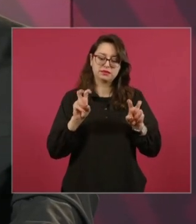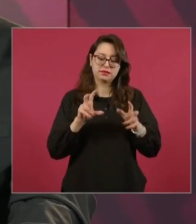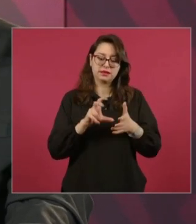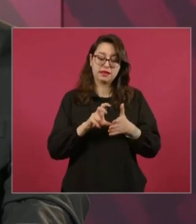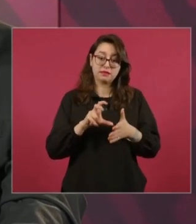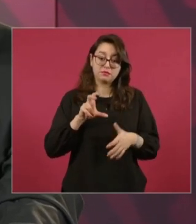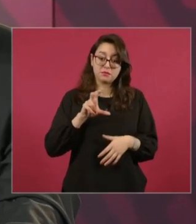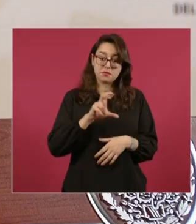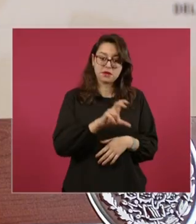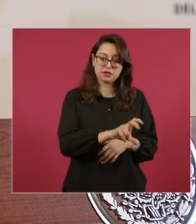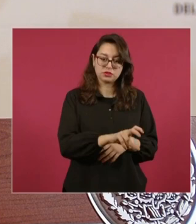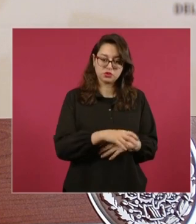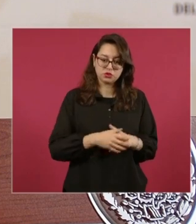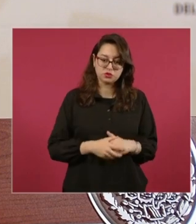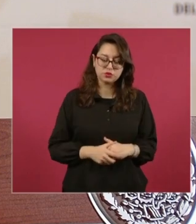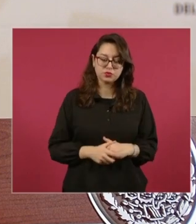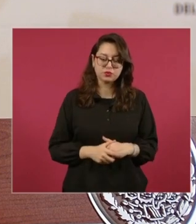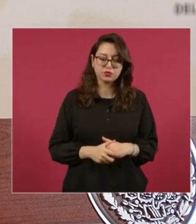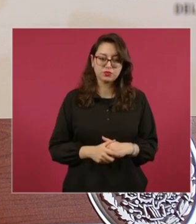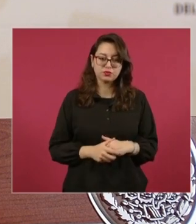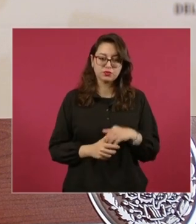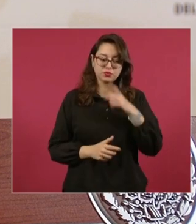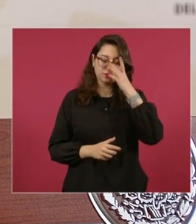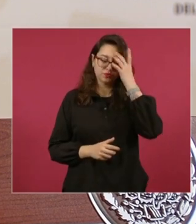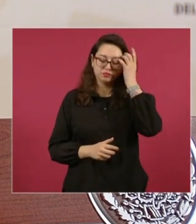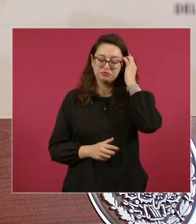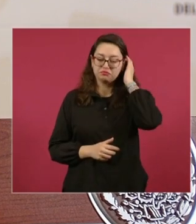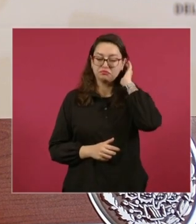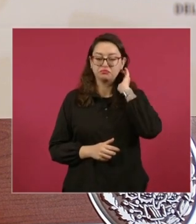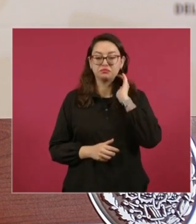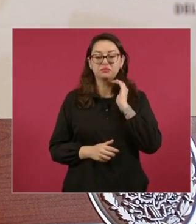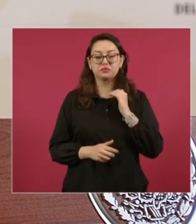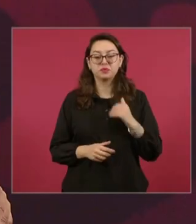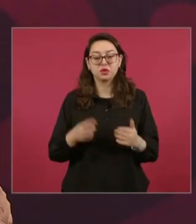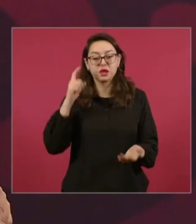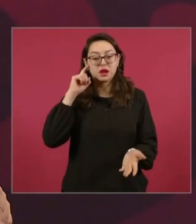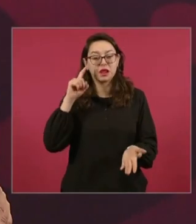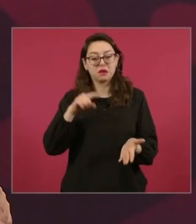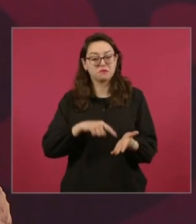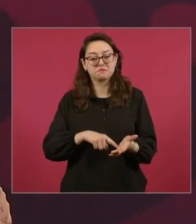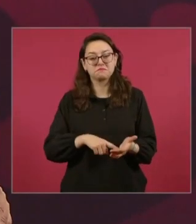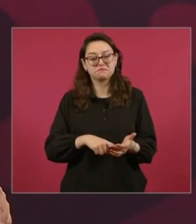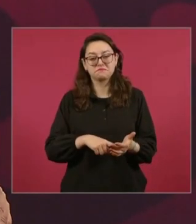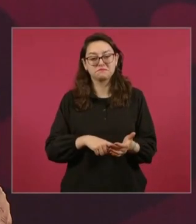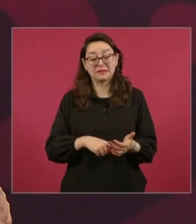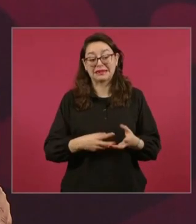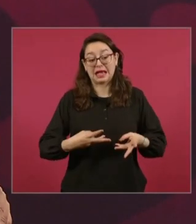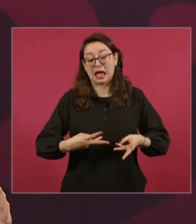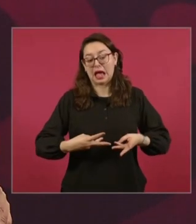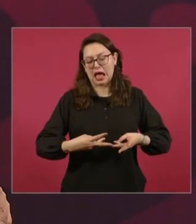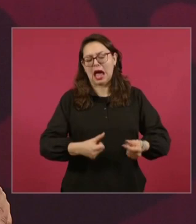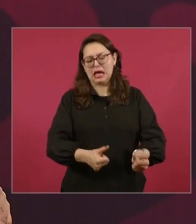porque podríamos hablar mejor de gasto, no de inversión.